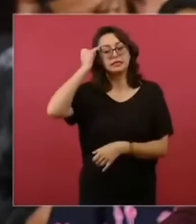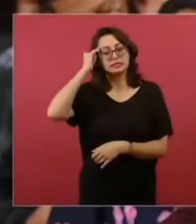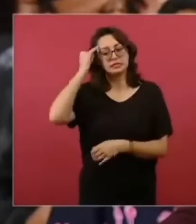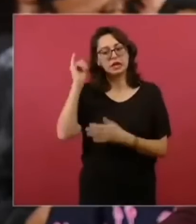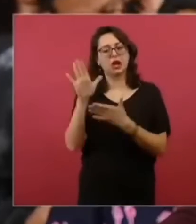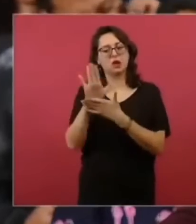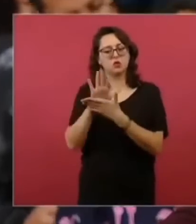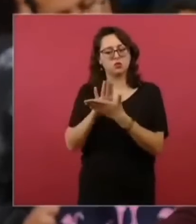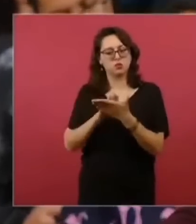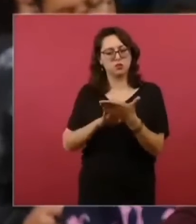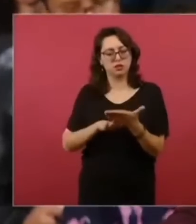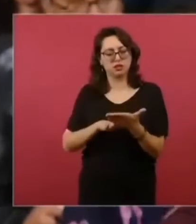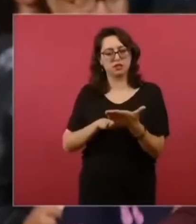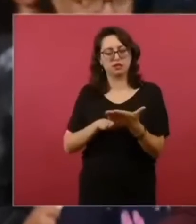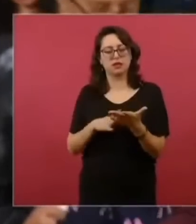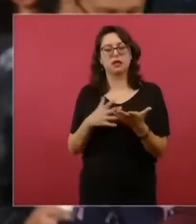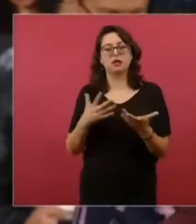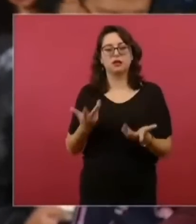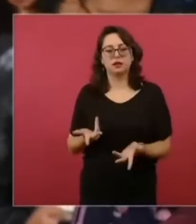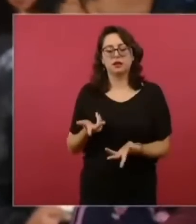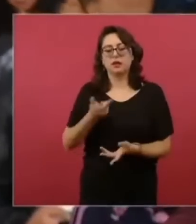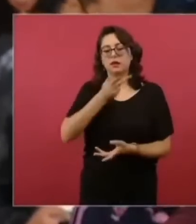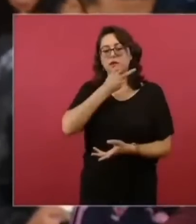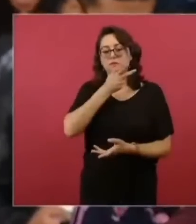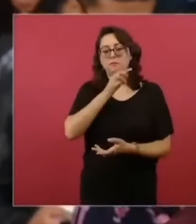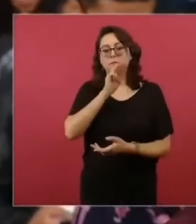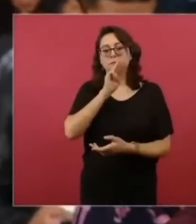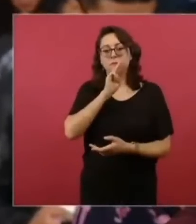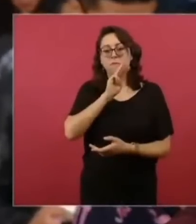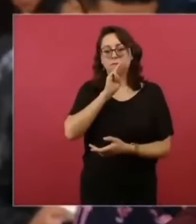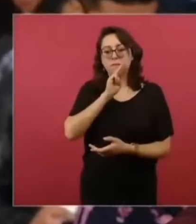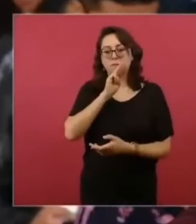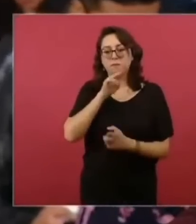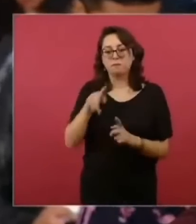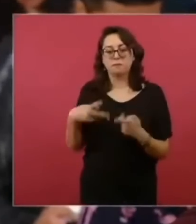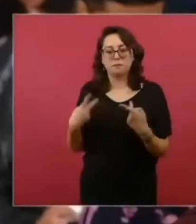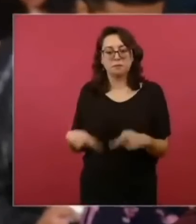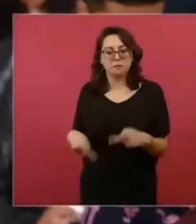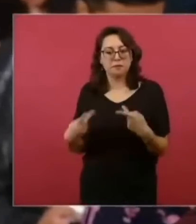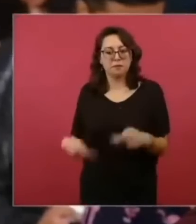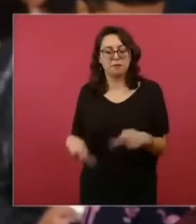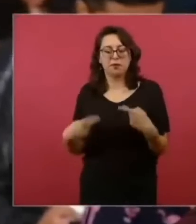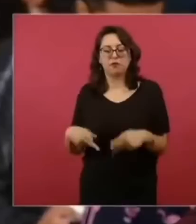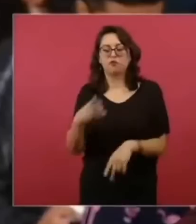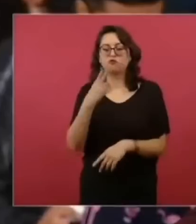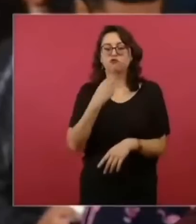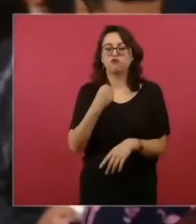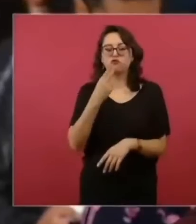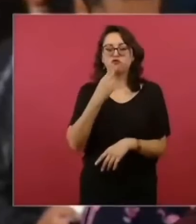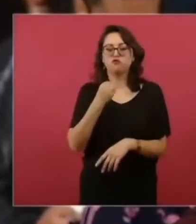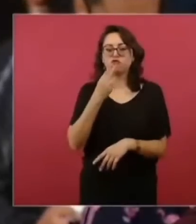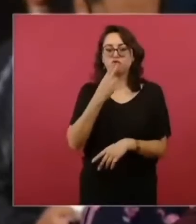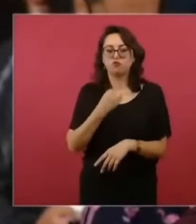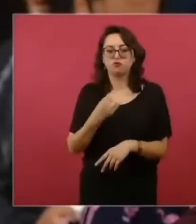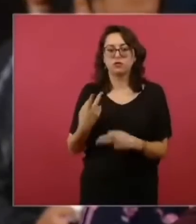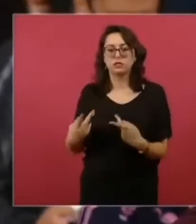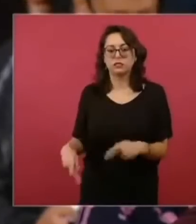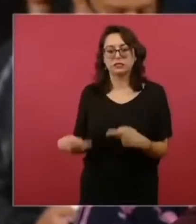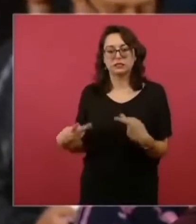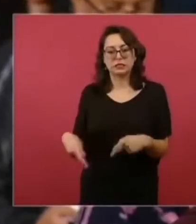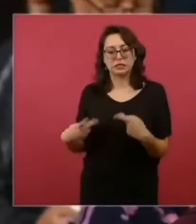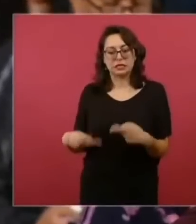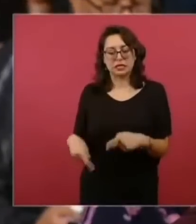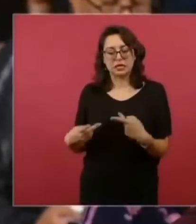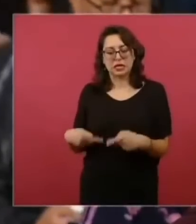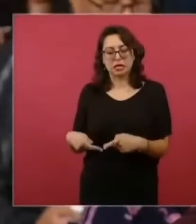Sus padres pues empezaron a dedicar a la producción de dulce, negocios pequeñitos, y pues que los padres